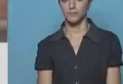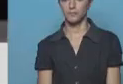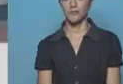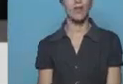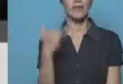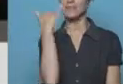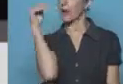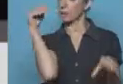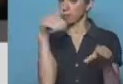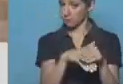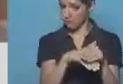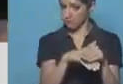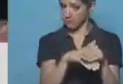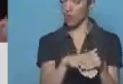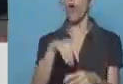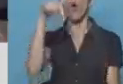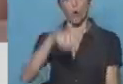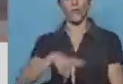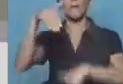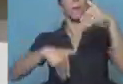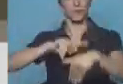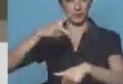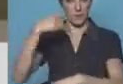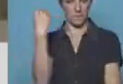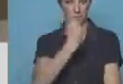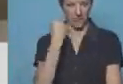emitió su voto en este histórico balotaje.